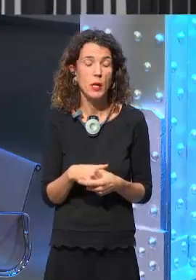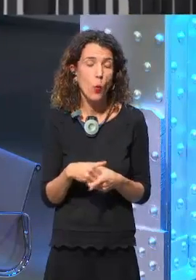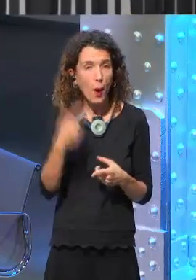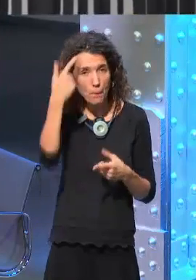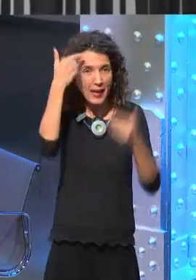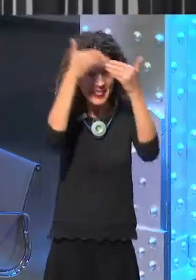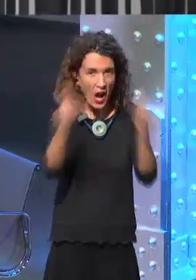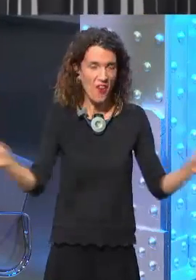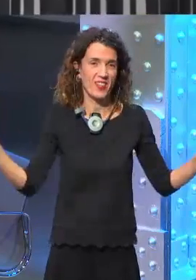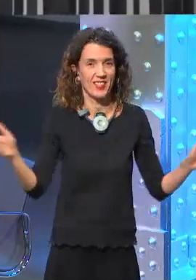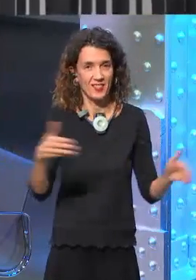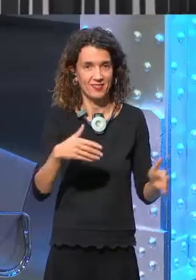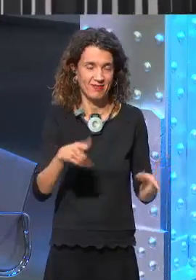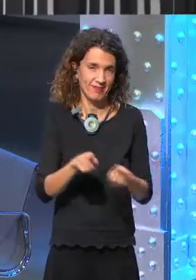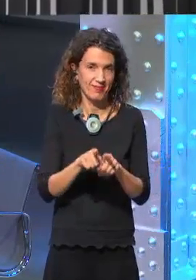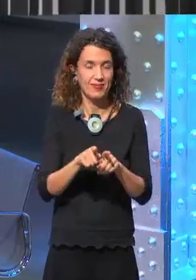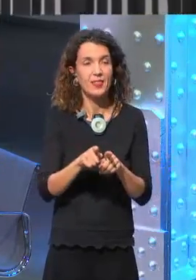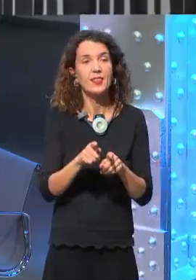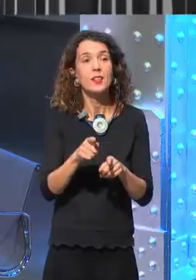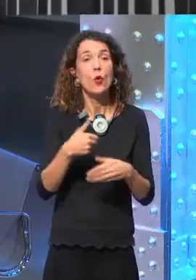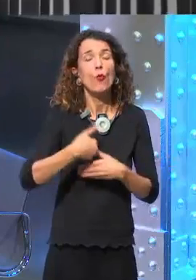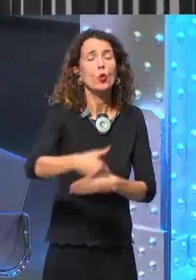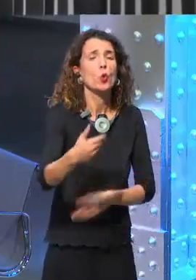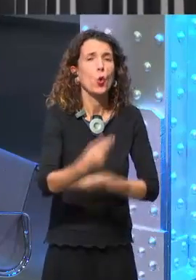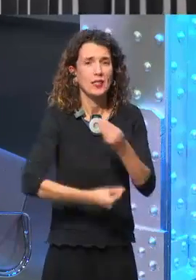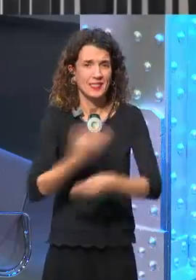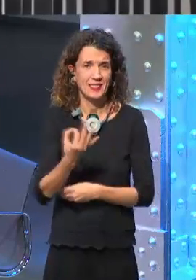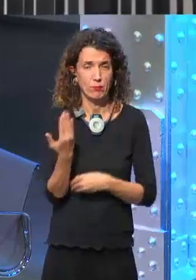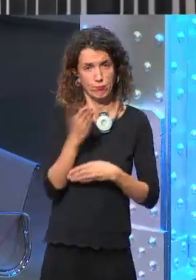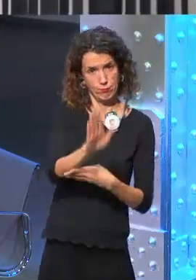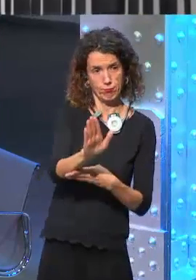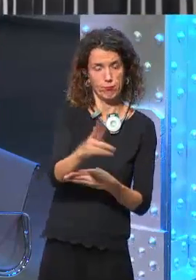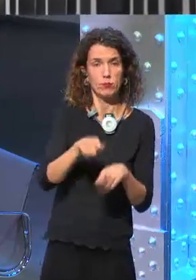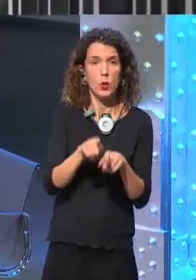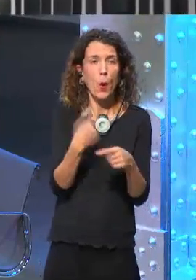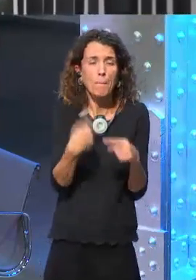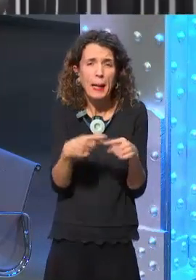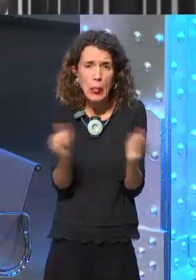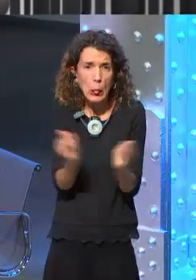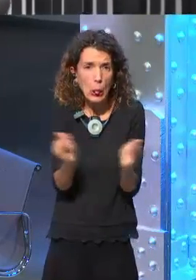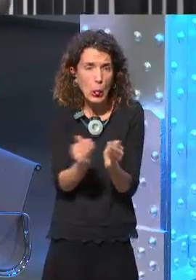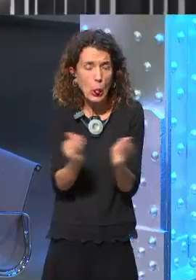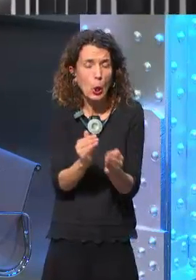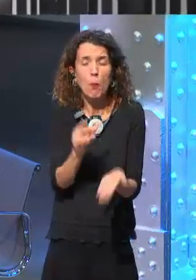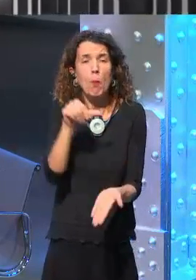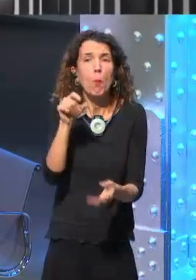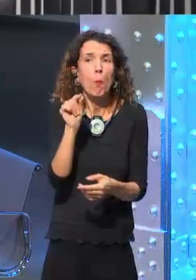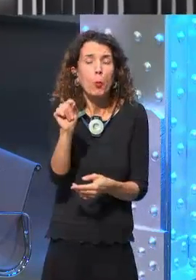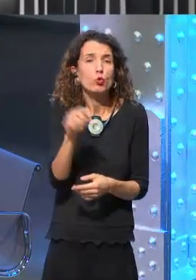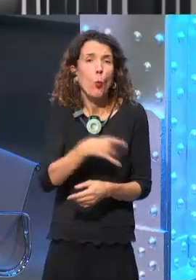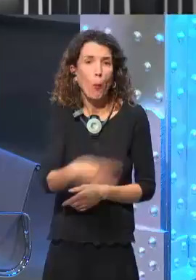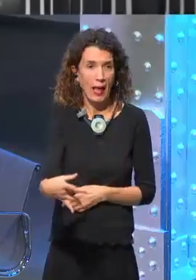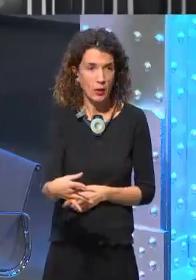un poco, enseñar lo que podríamos hacer en el futuro. Esta es una partícula pequeña, un punto blanco que se ve